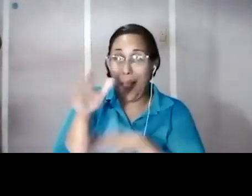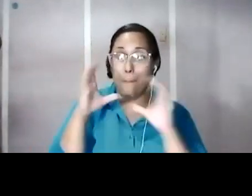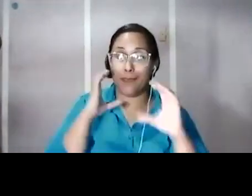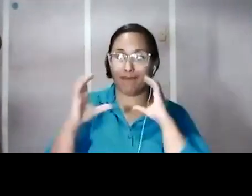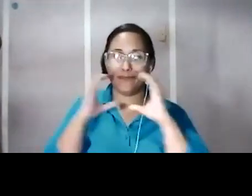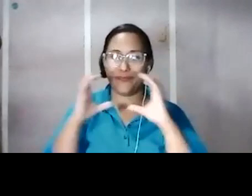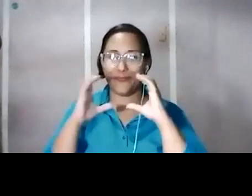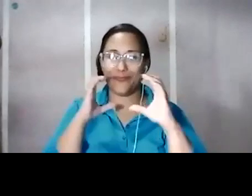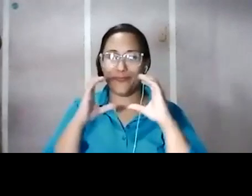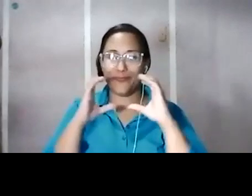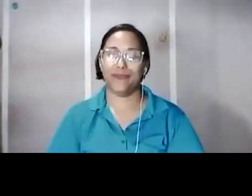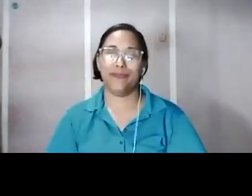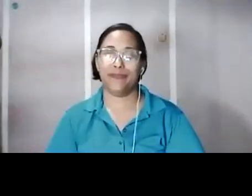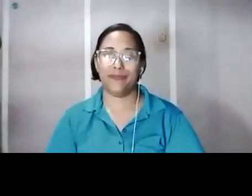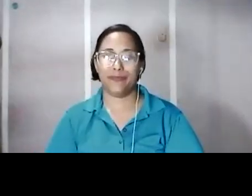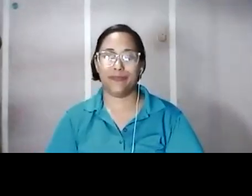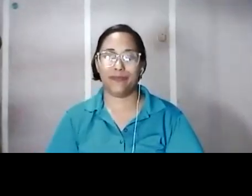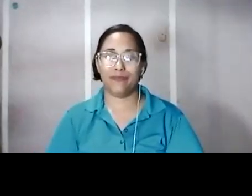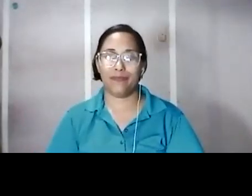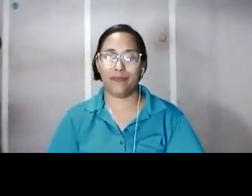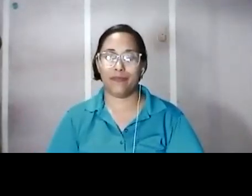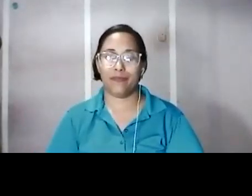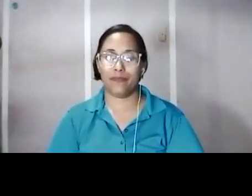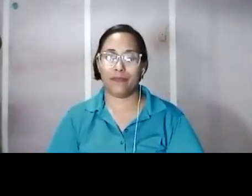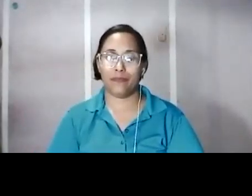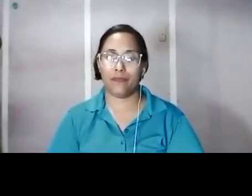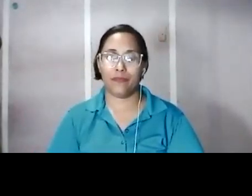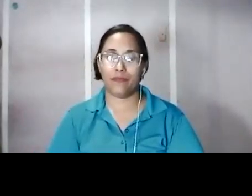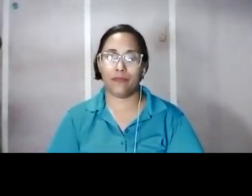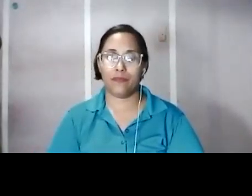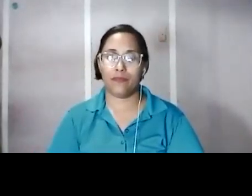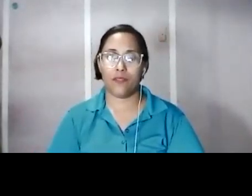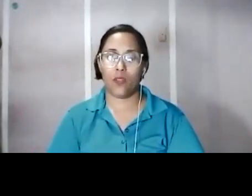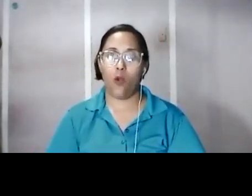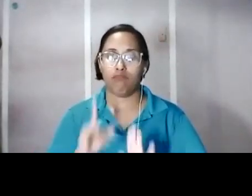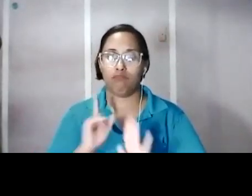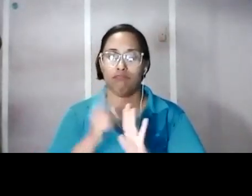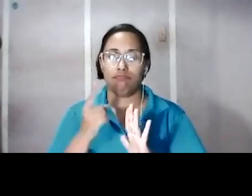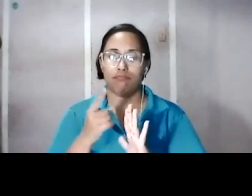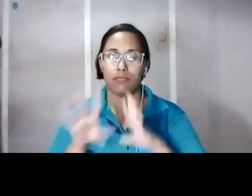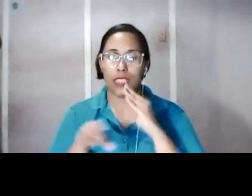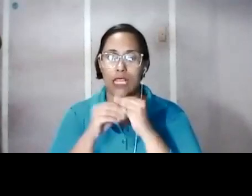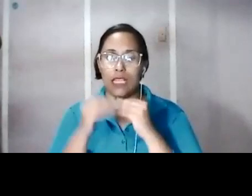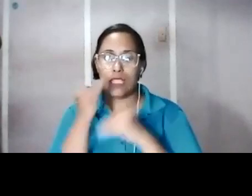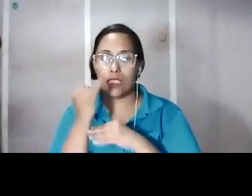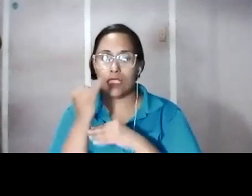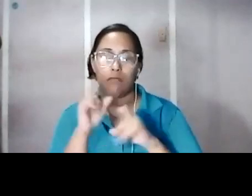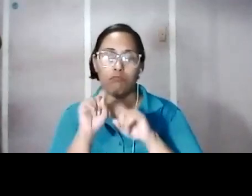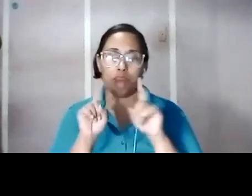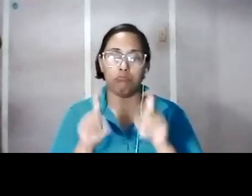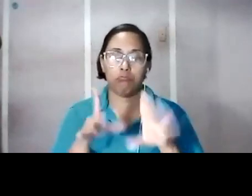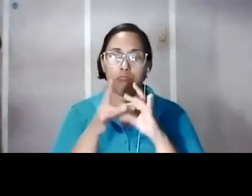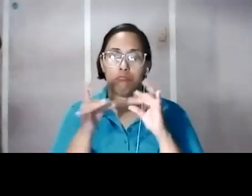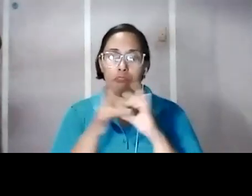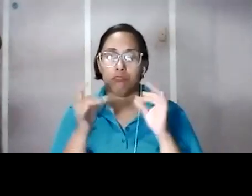Carmen. Bueno, voy a dar unos minutitos adicionales por si hay algunas otras preguntas o comentarios, tanto